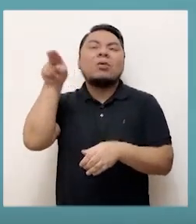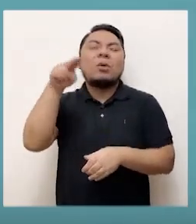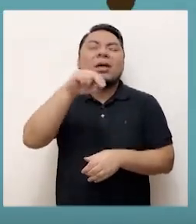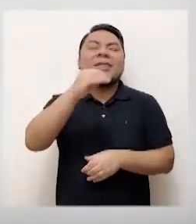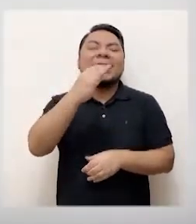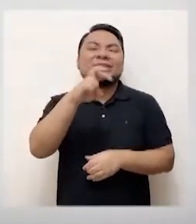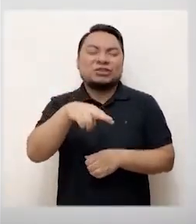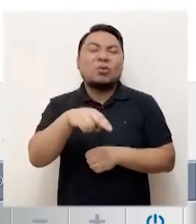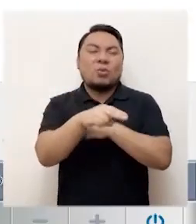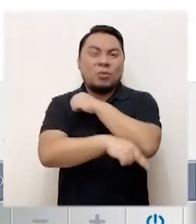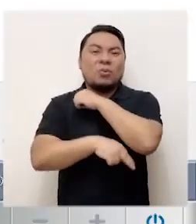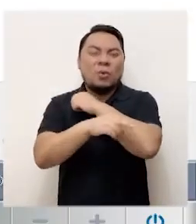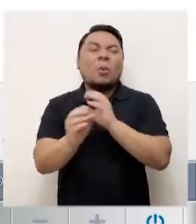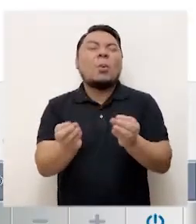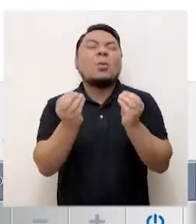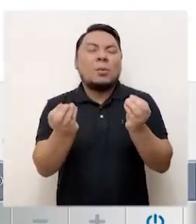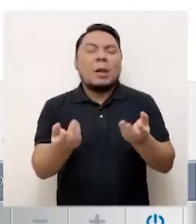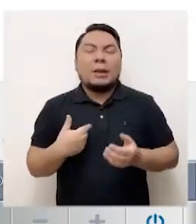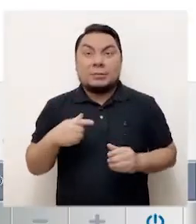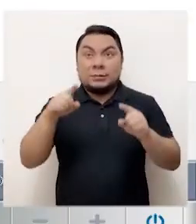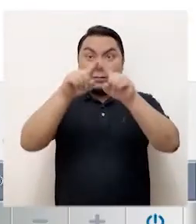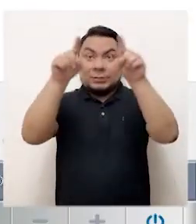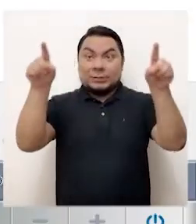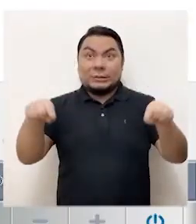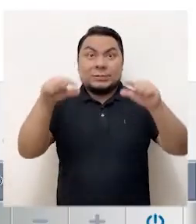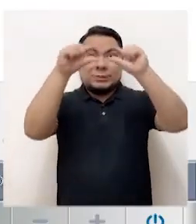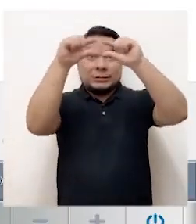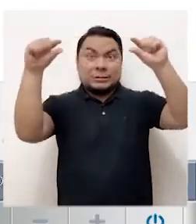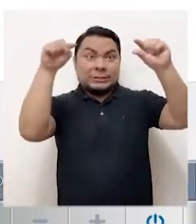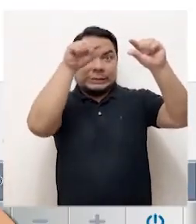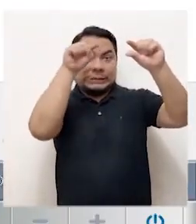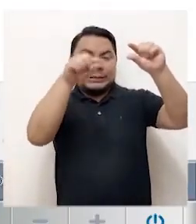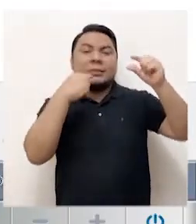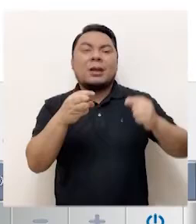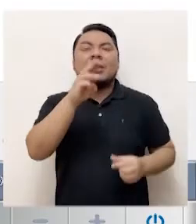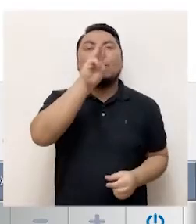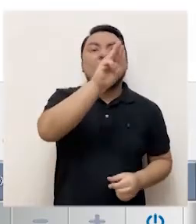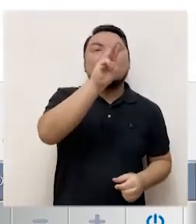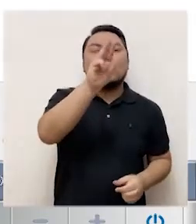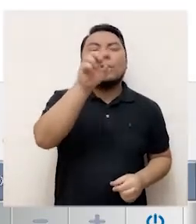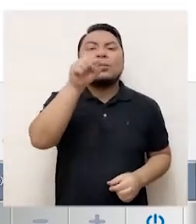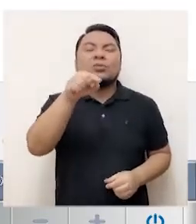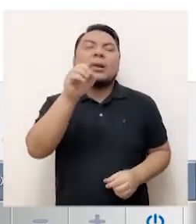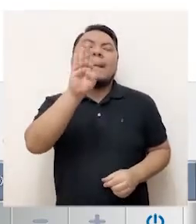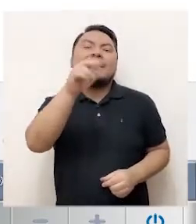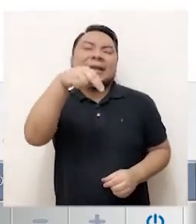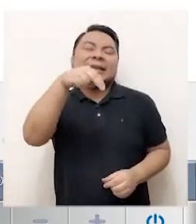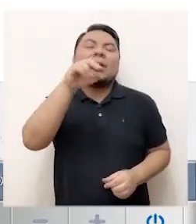Nación. Abre el navegador y escriba en la barra de direcciones